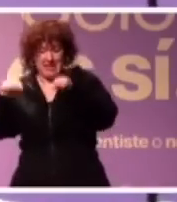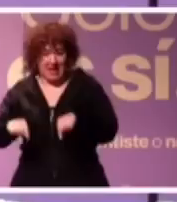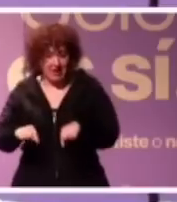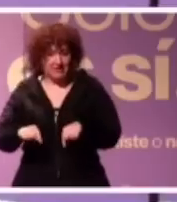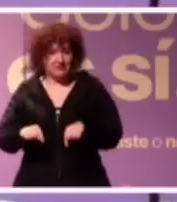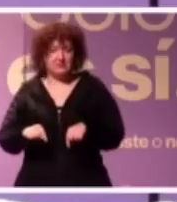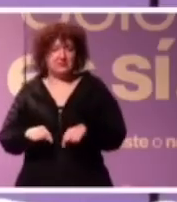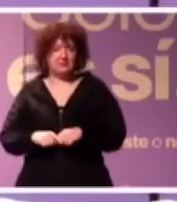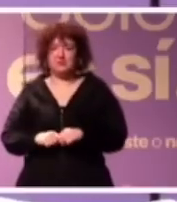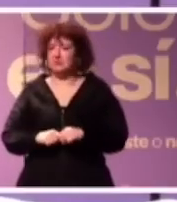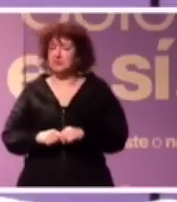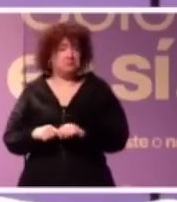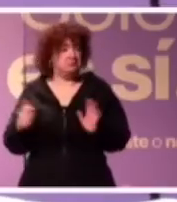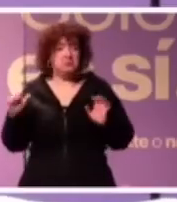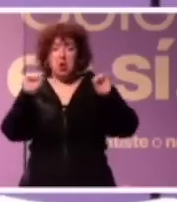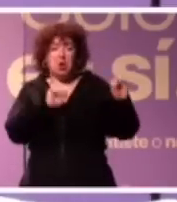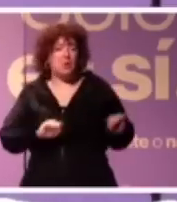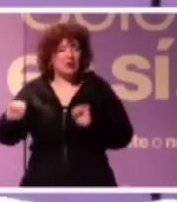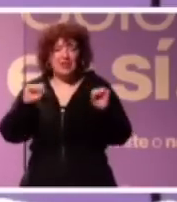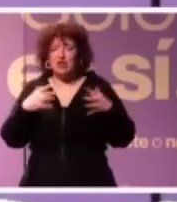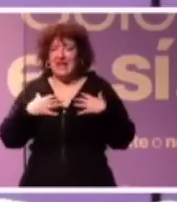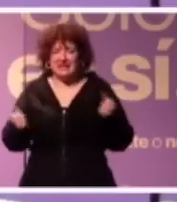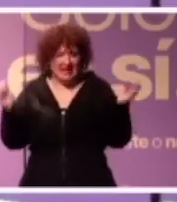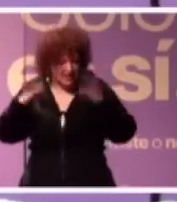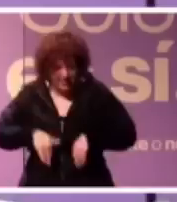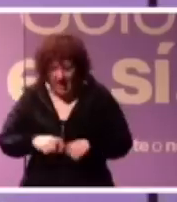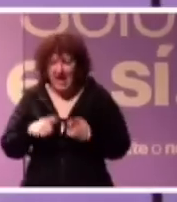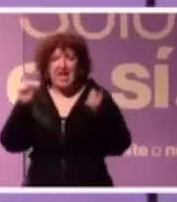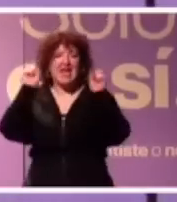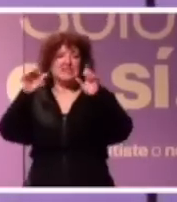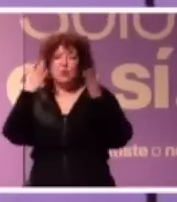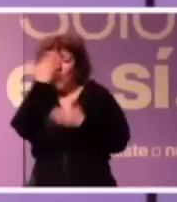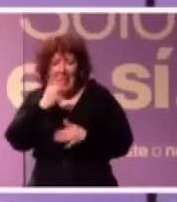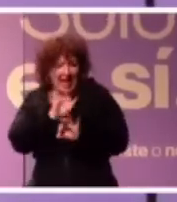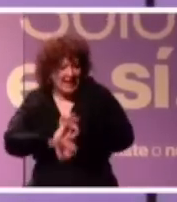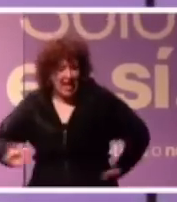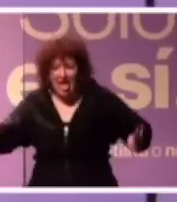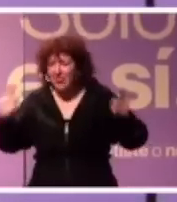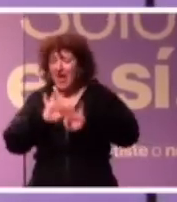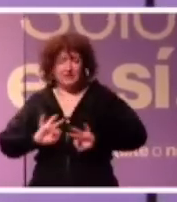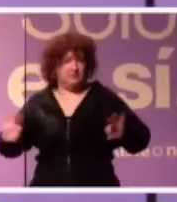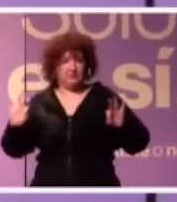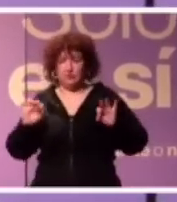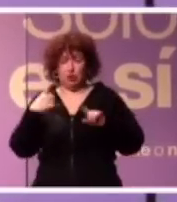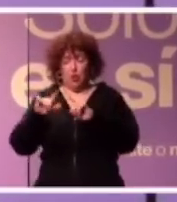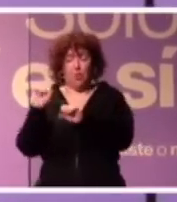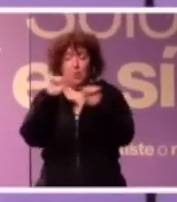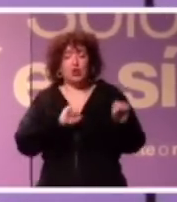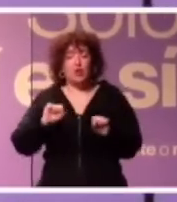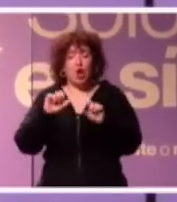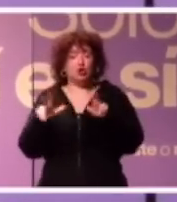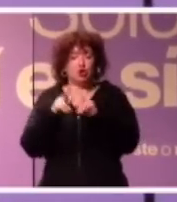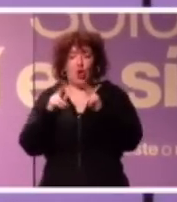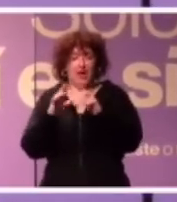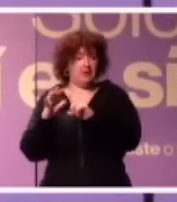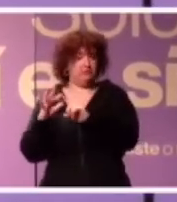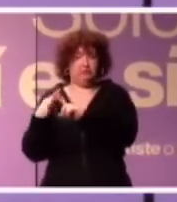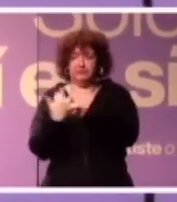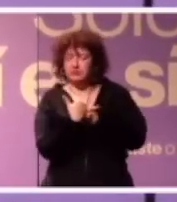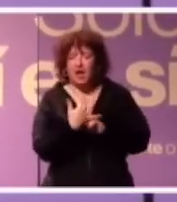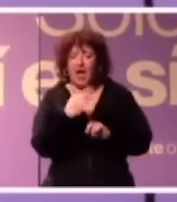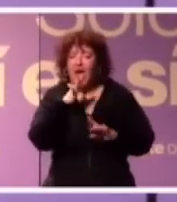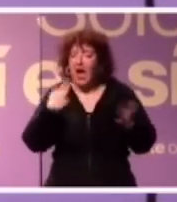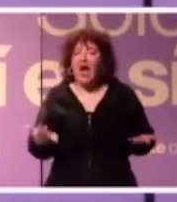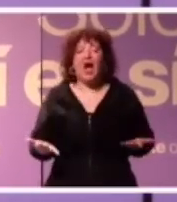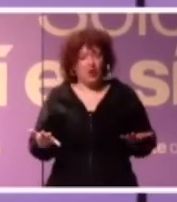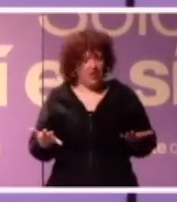quitarían toda la protección sanitaria no le darían escuela y toda la protección social nos dicen ahora que